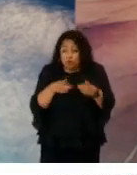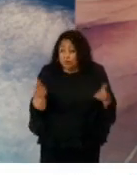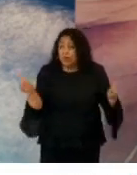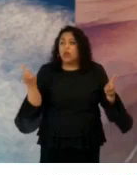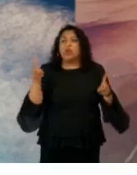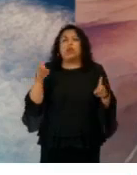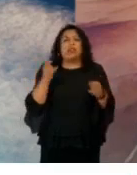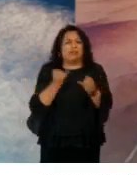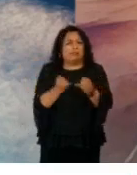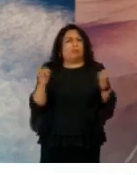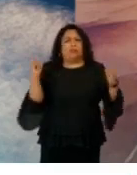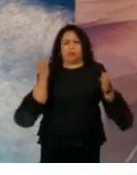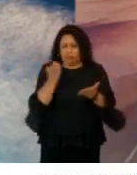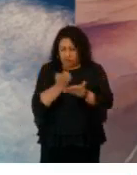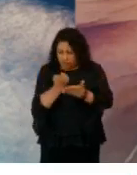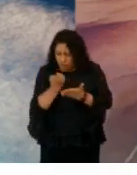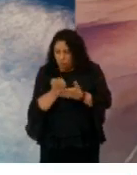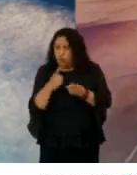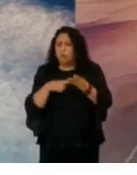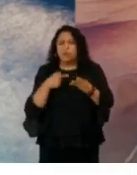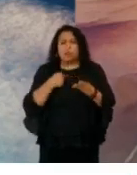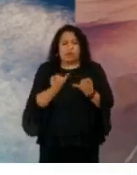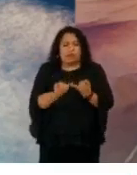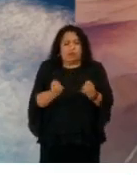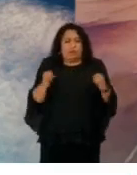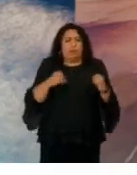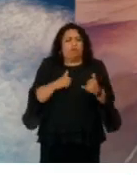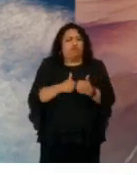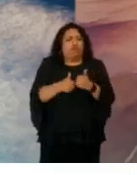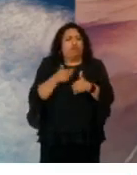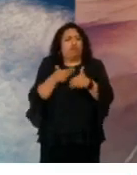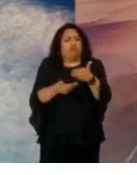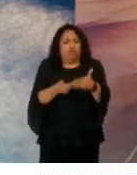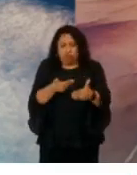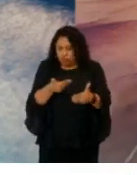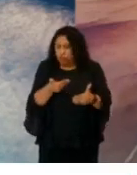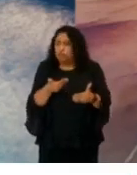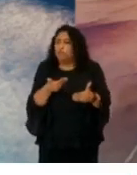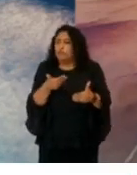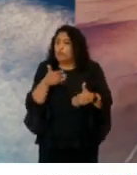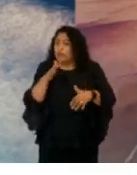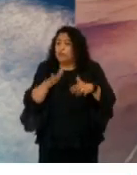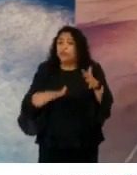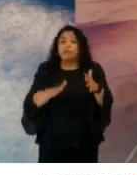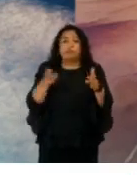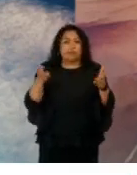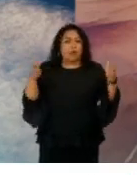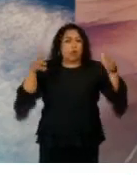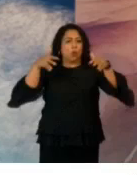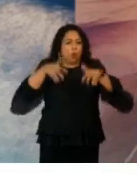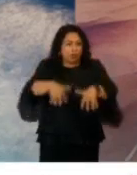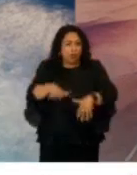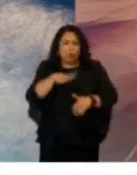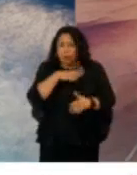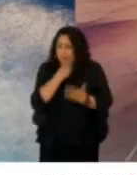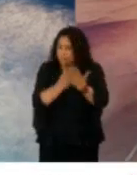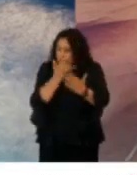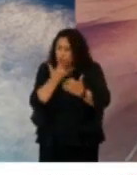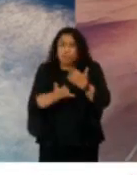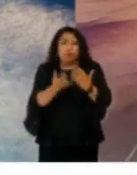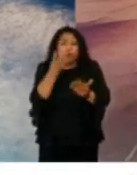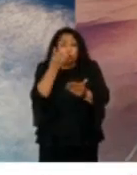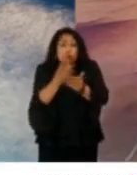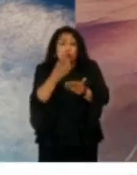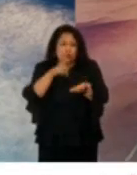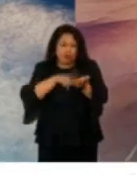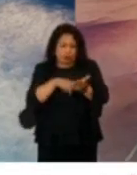independencia económica? ¿Tengo la posibilidad de tener una autonomía progresiva? Que Tremendo se convierte en ese punto de encuentro, ¿no?, de generar proyectos que no solo tengan